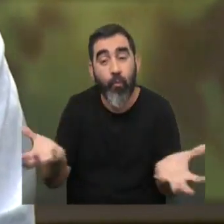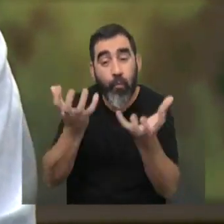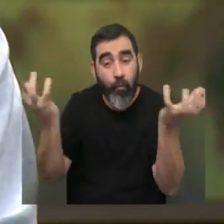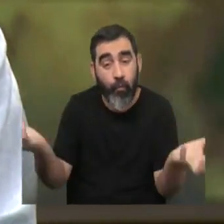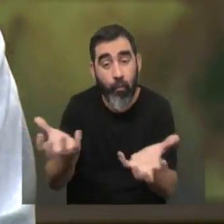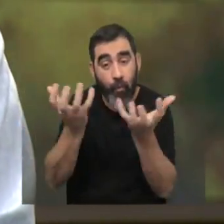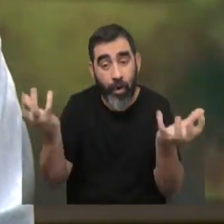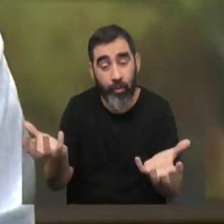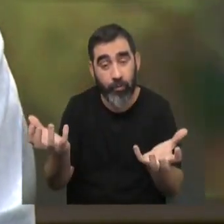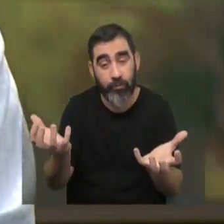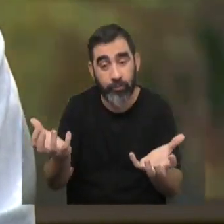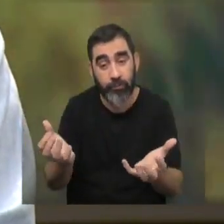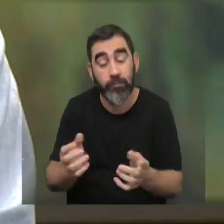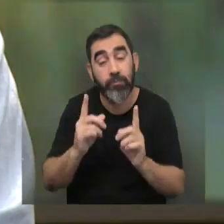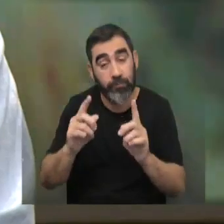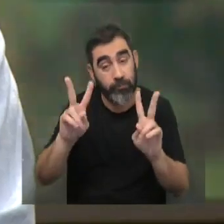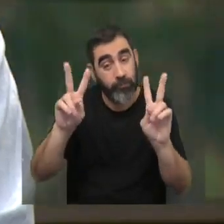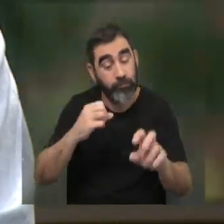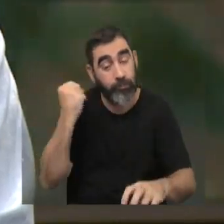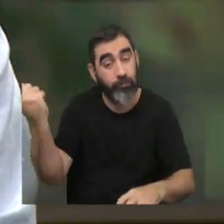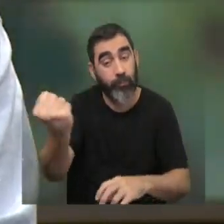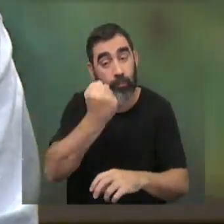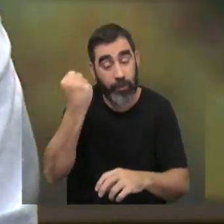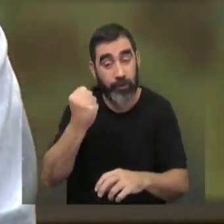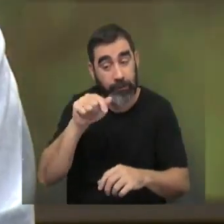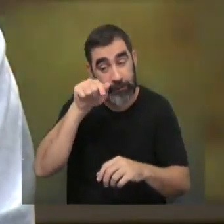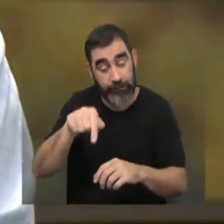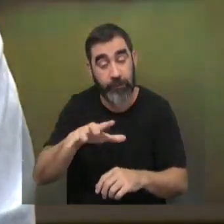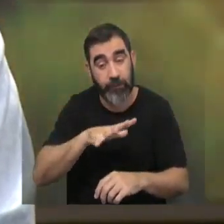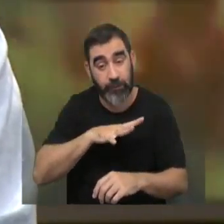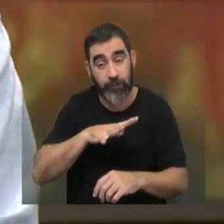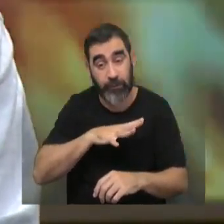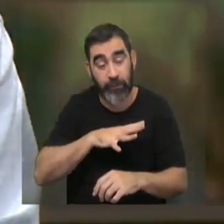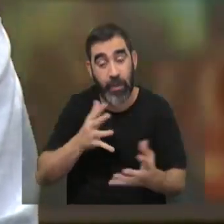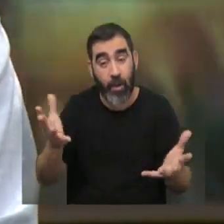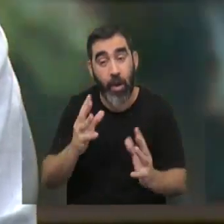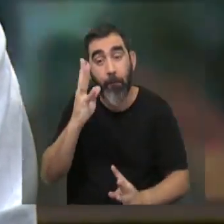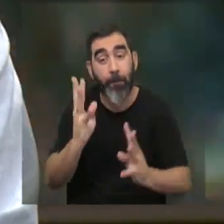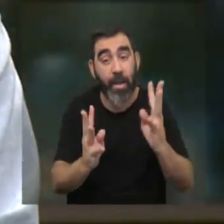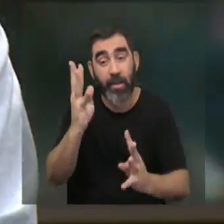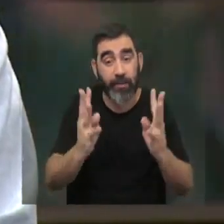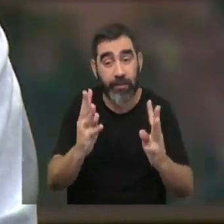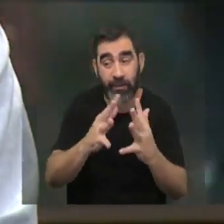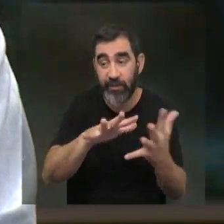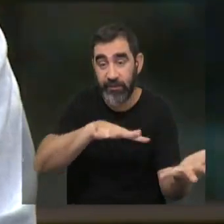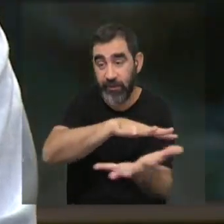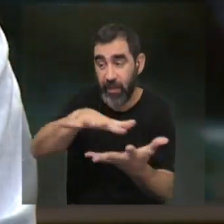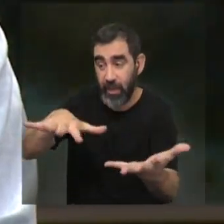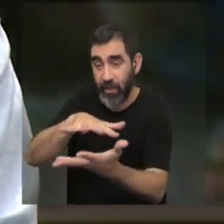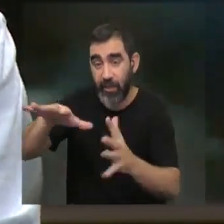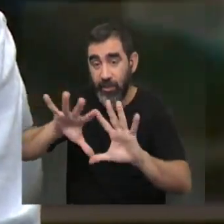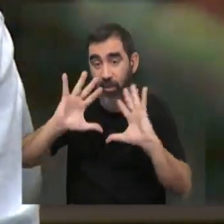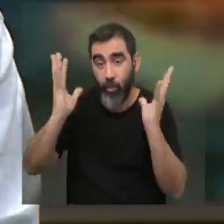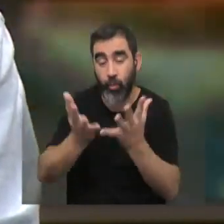otras perturbaciones, ha sido un determinante de que justamente tengamos hoy en día pastizales en varias partes del